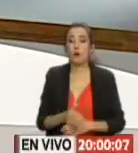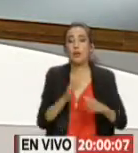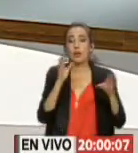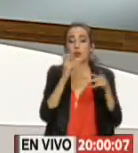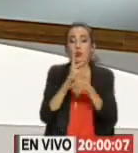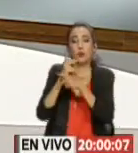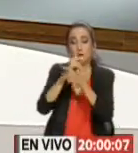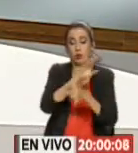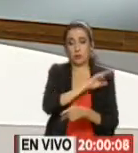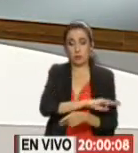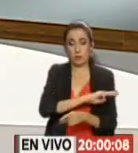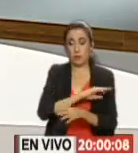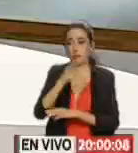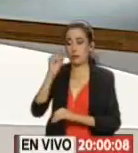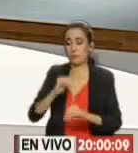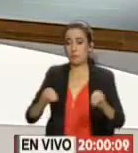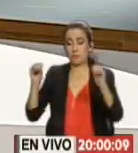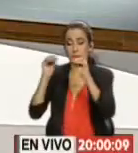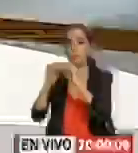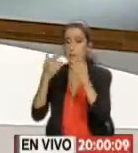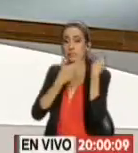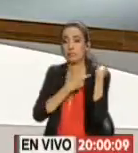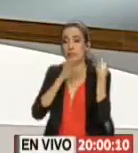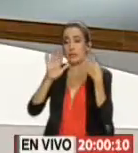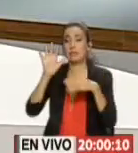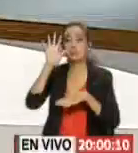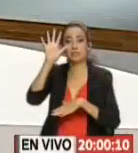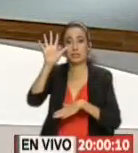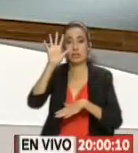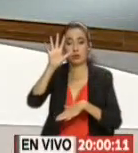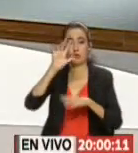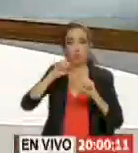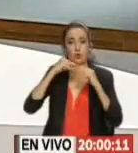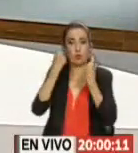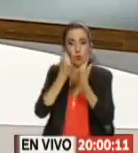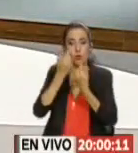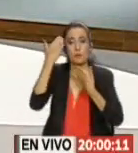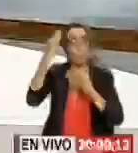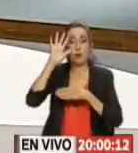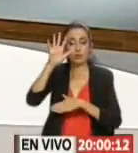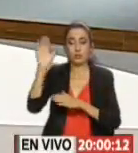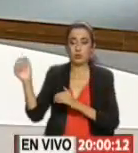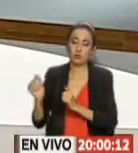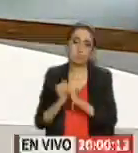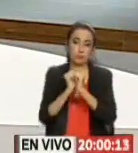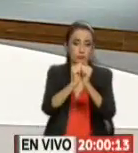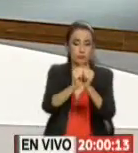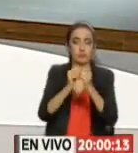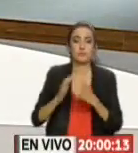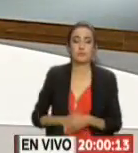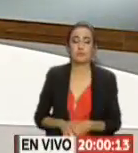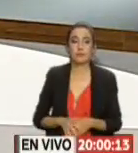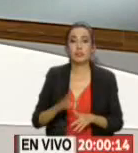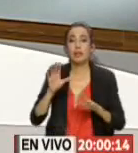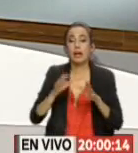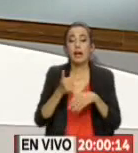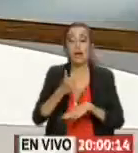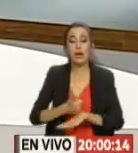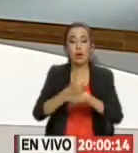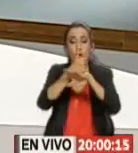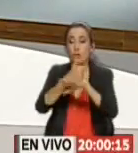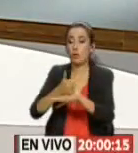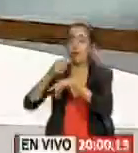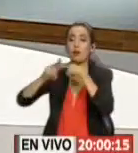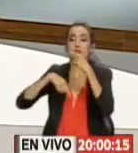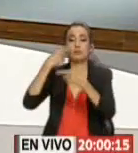Metropolitano, mientras que la mayoría correspondería a la lista 5 que acompañó a la candidata Luisa Maldonado. Las curules serán definidas en